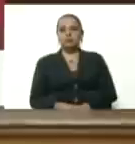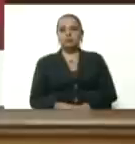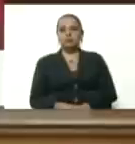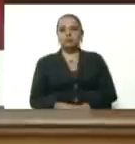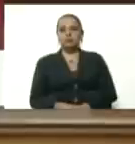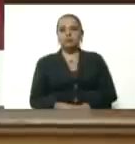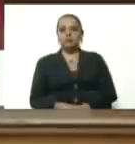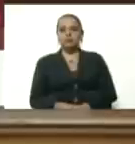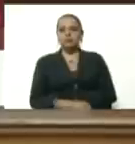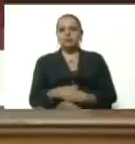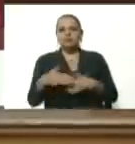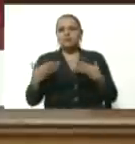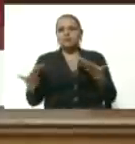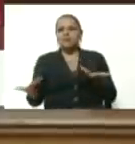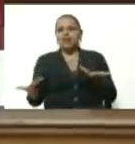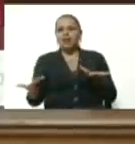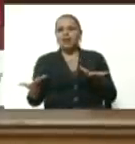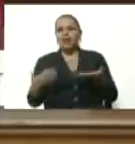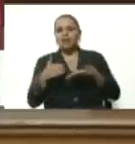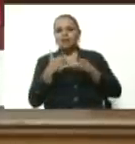¿Para qué sirve?